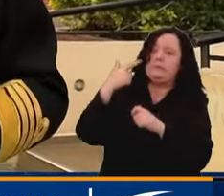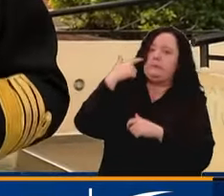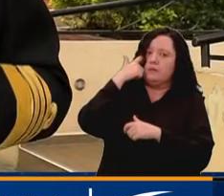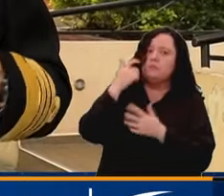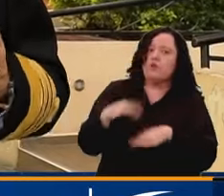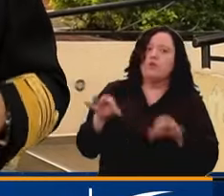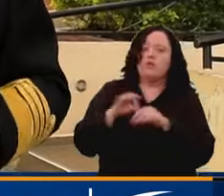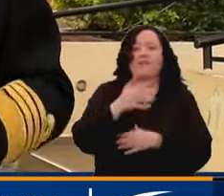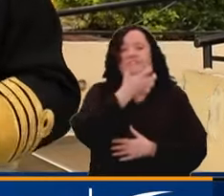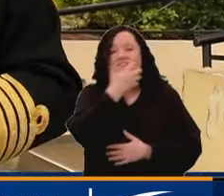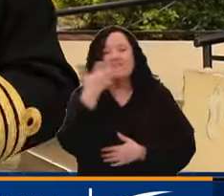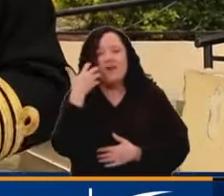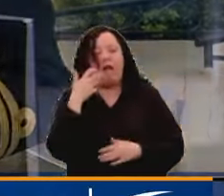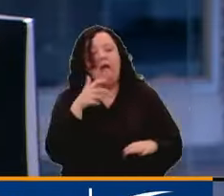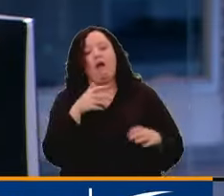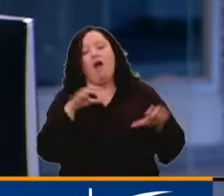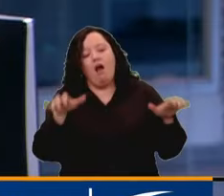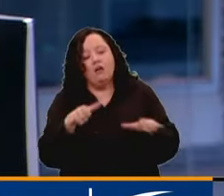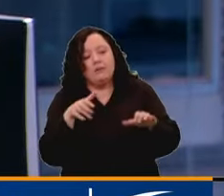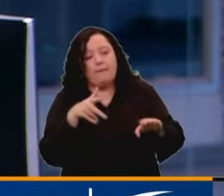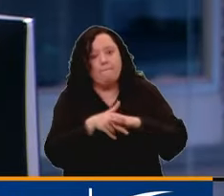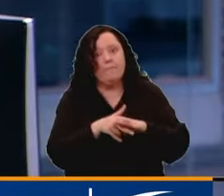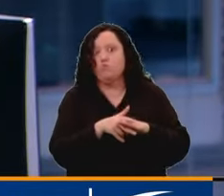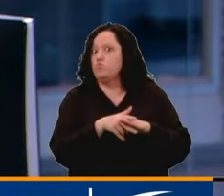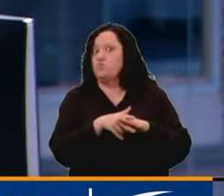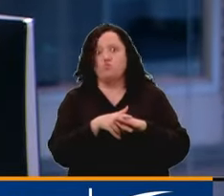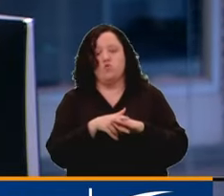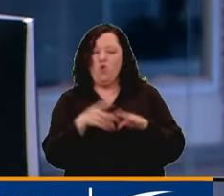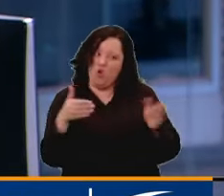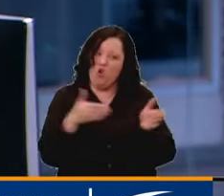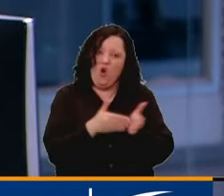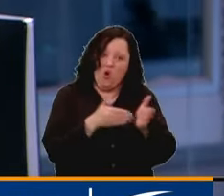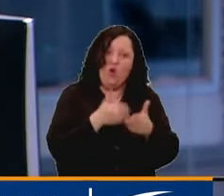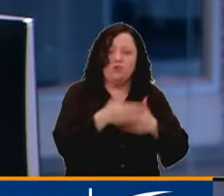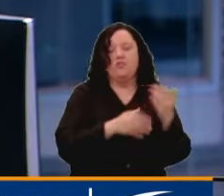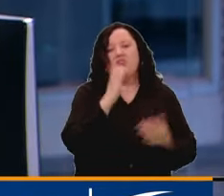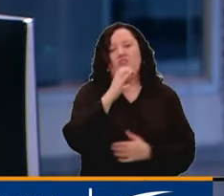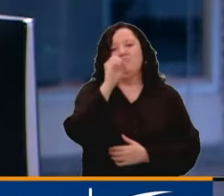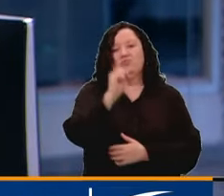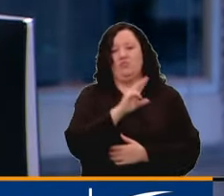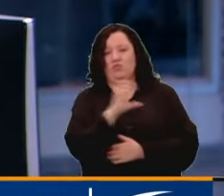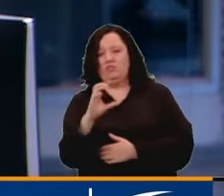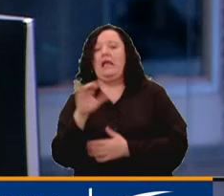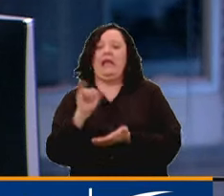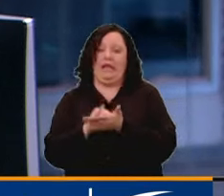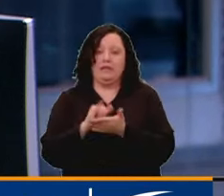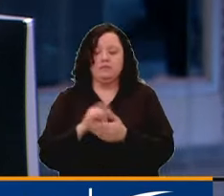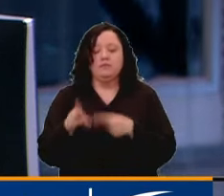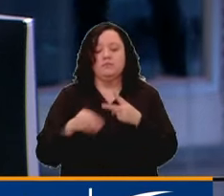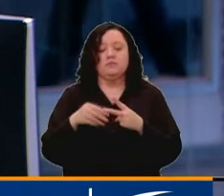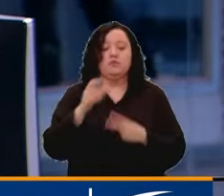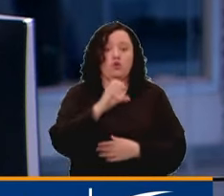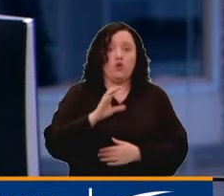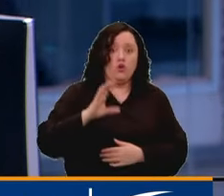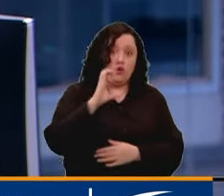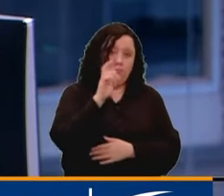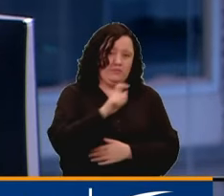las disidencias de las FARC en el suroccidente del país y mantener la credibilidad de los colombianos y la moral de las